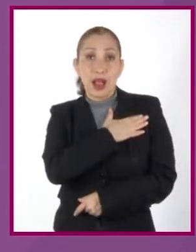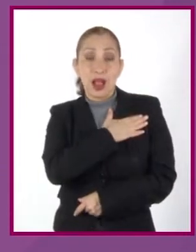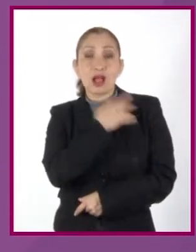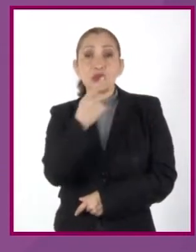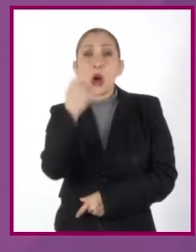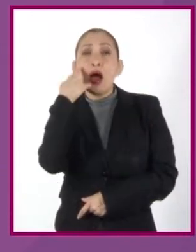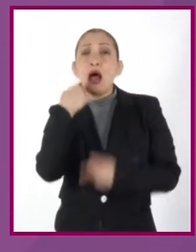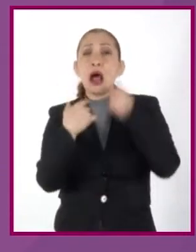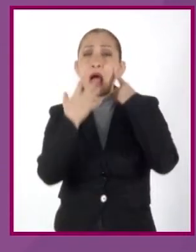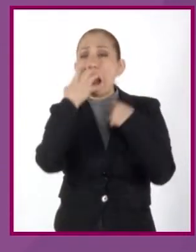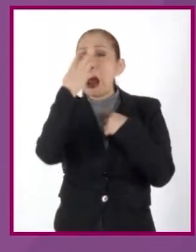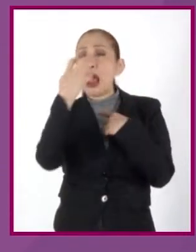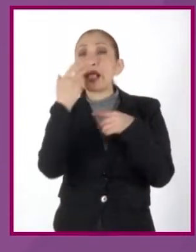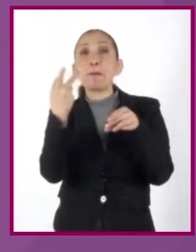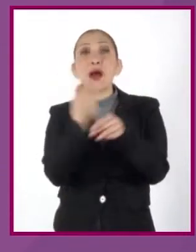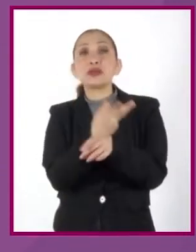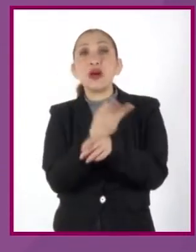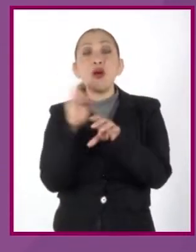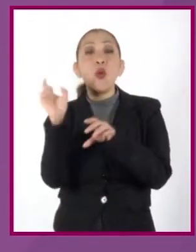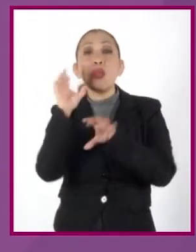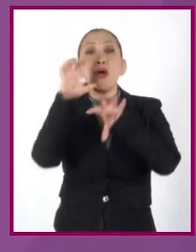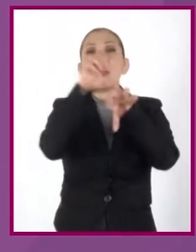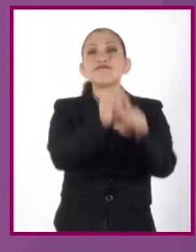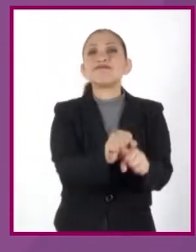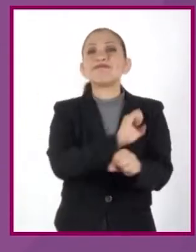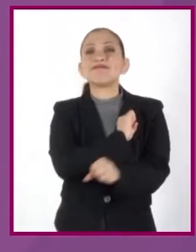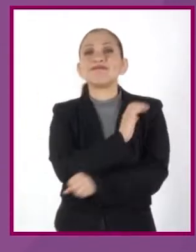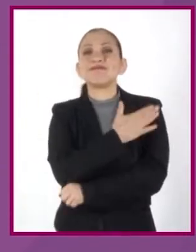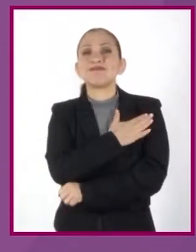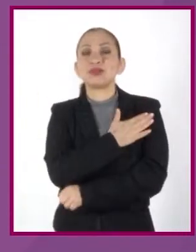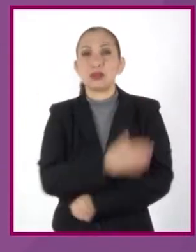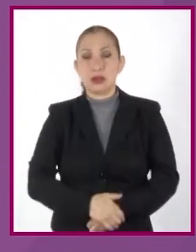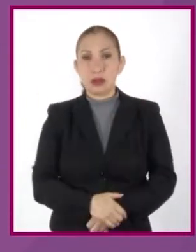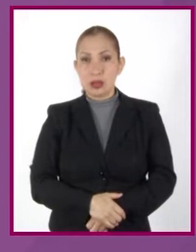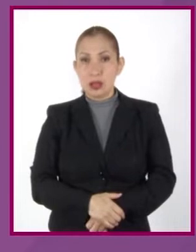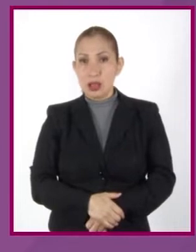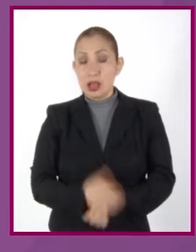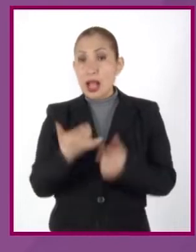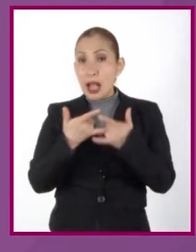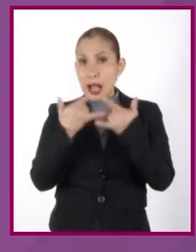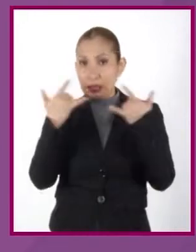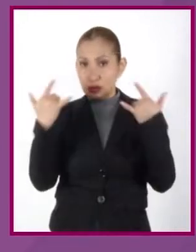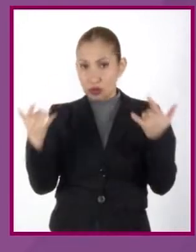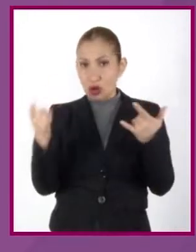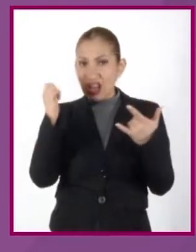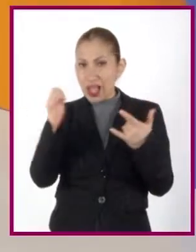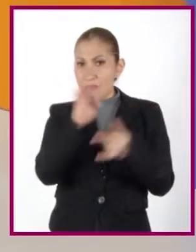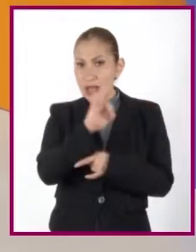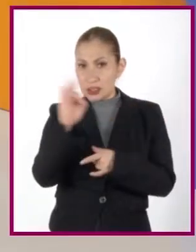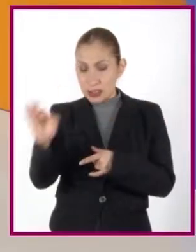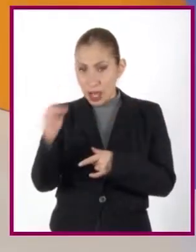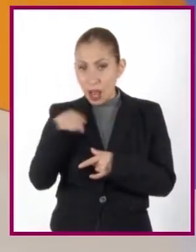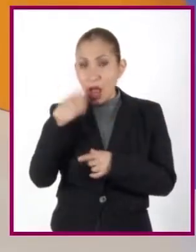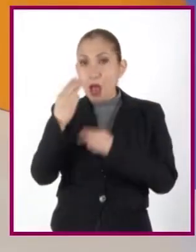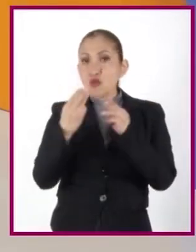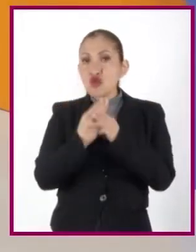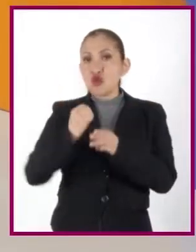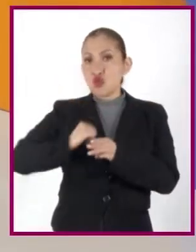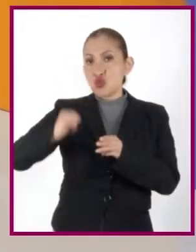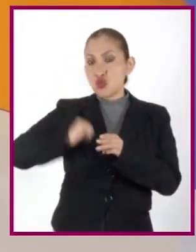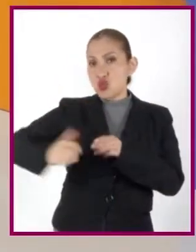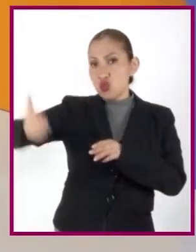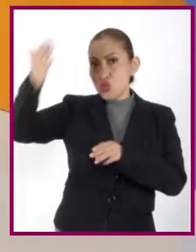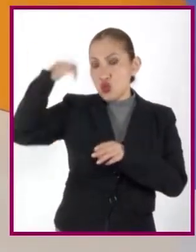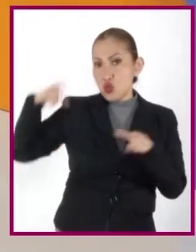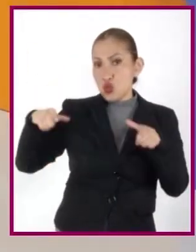lamento se relaciona con los acontecimientos de la conquista. Los datos históricos que podemos inferir son el mundo prehispánico, que a su vez